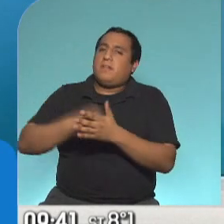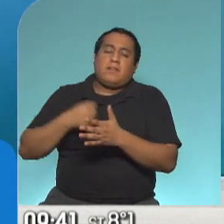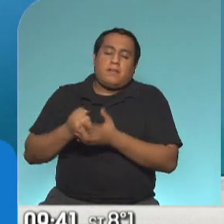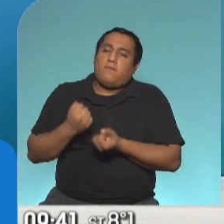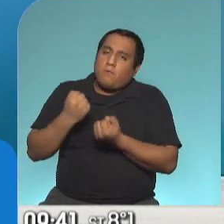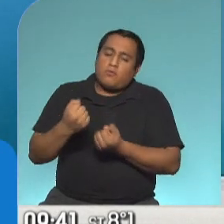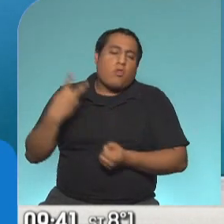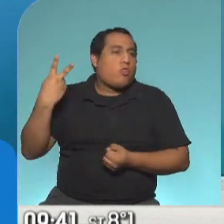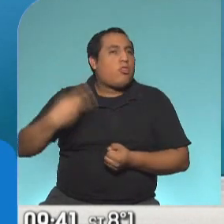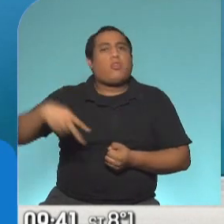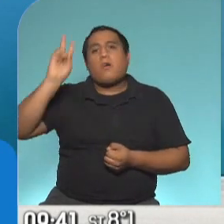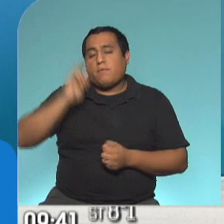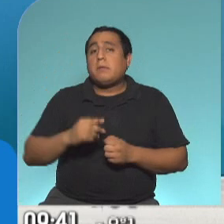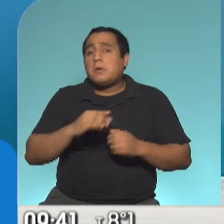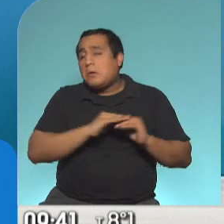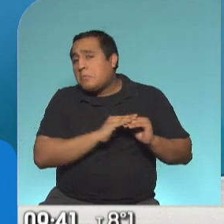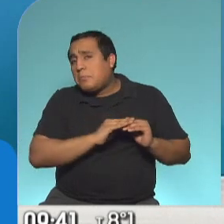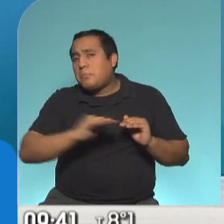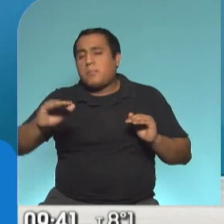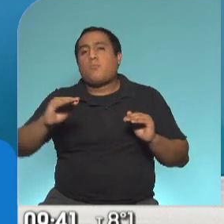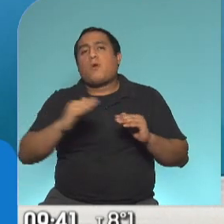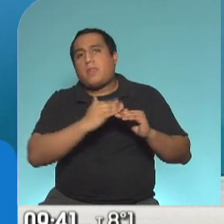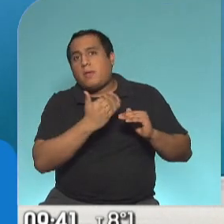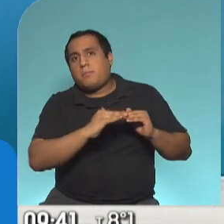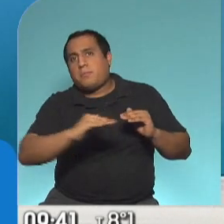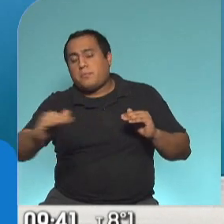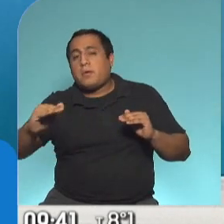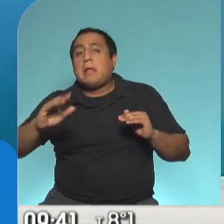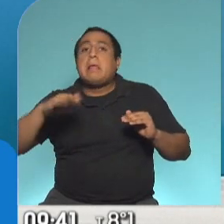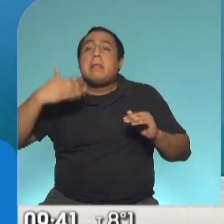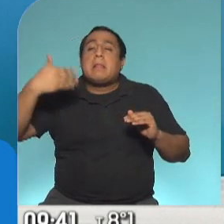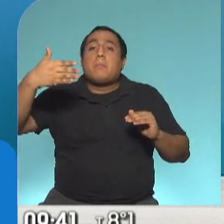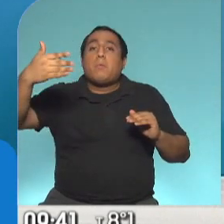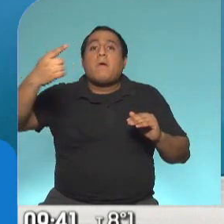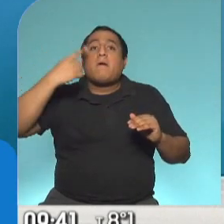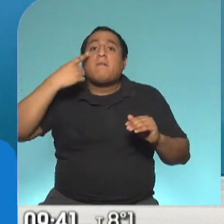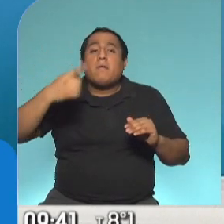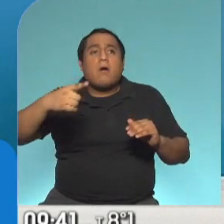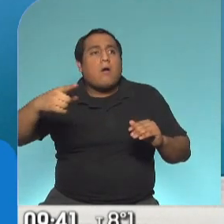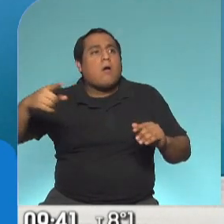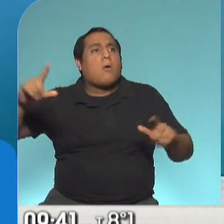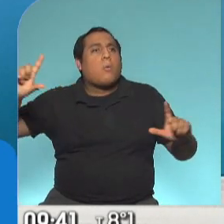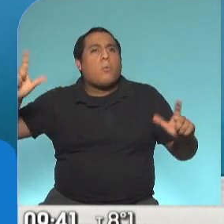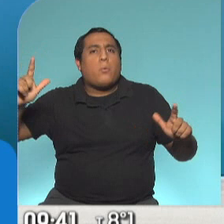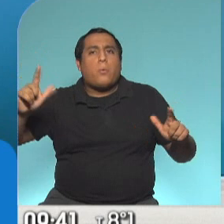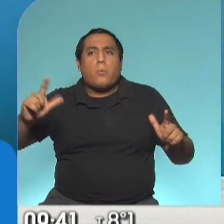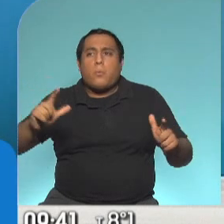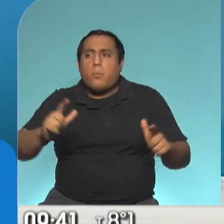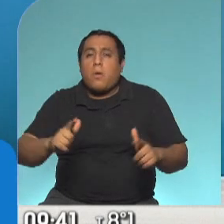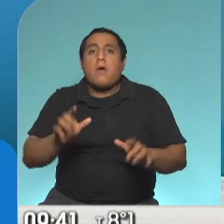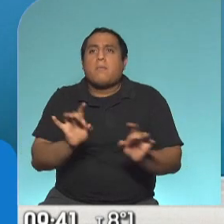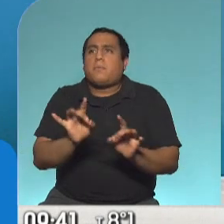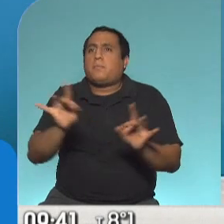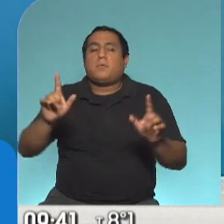realmente sostenerlo y en algún momento ya visualizar que podamos empezar a ver un descenso de esta